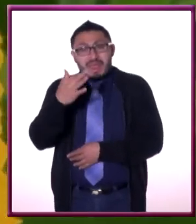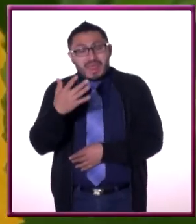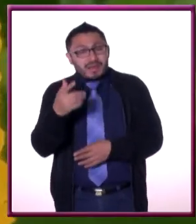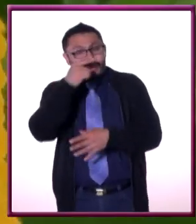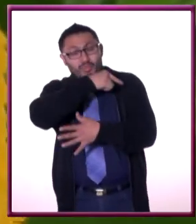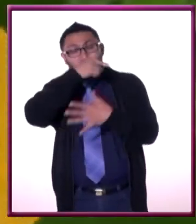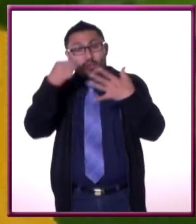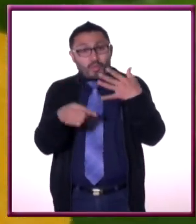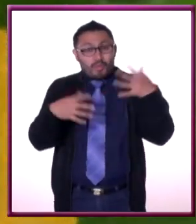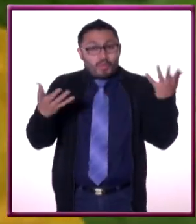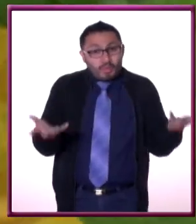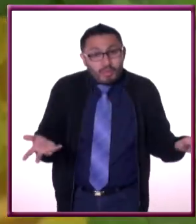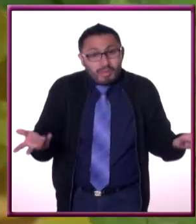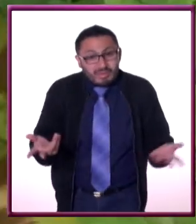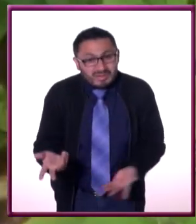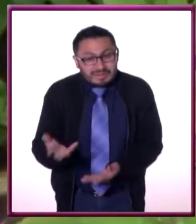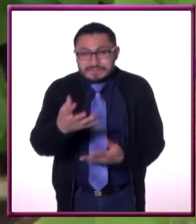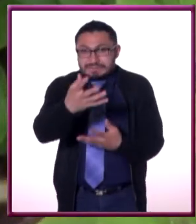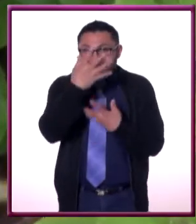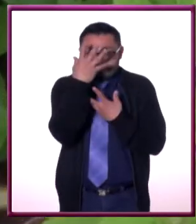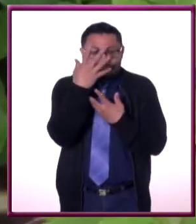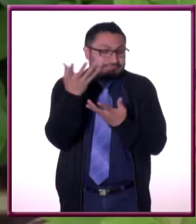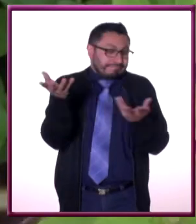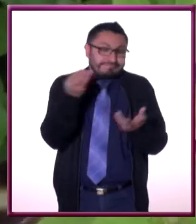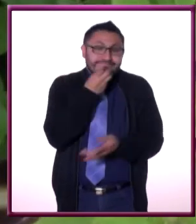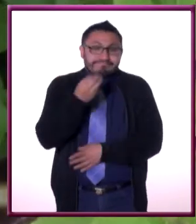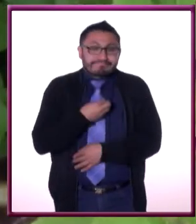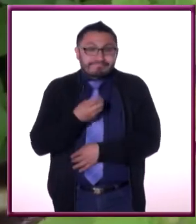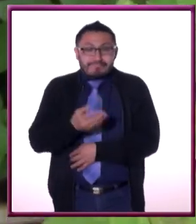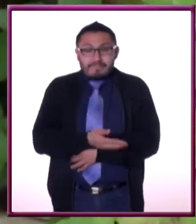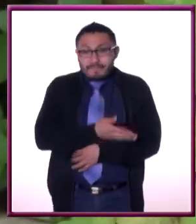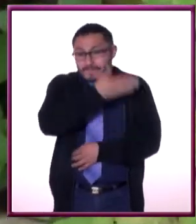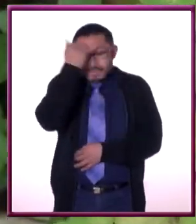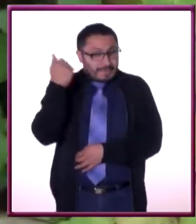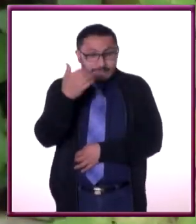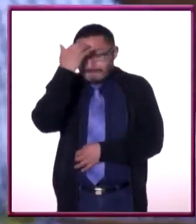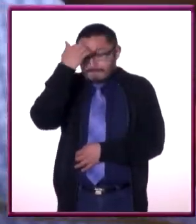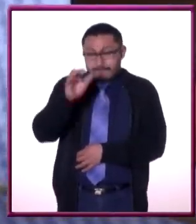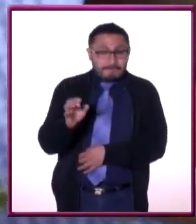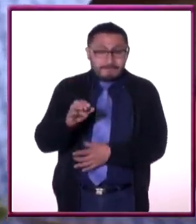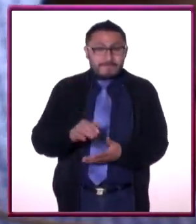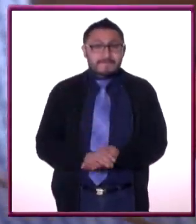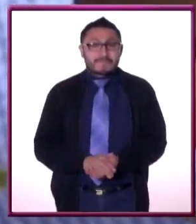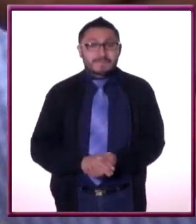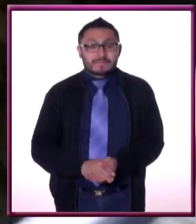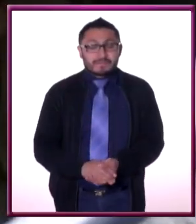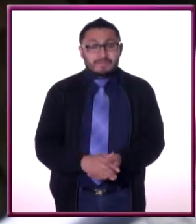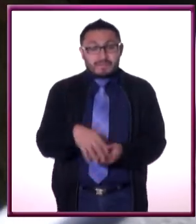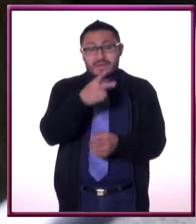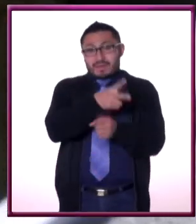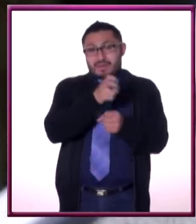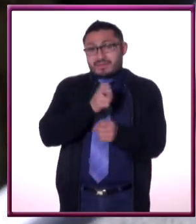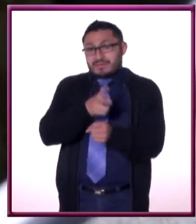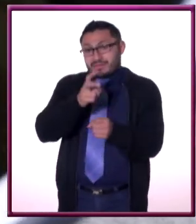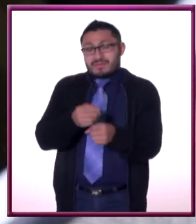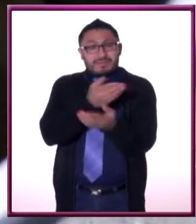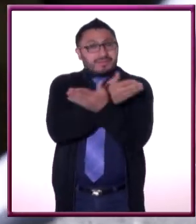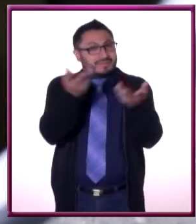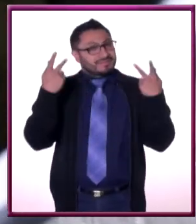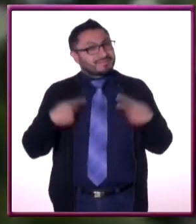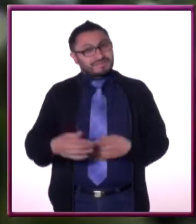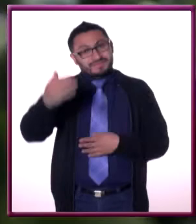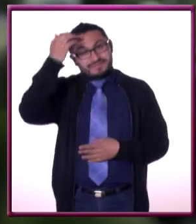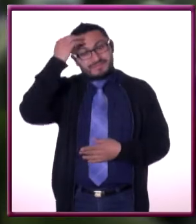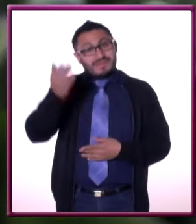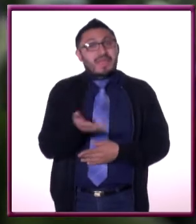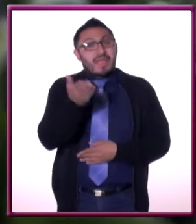variedades que pues es una pena que no sepamos, que no las conozcamos. Claro. Sí. Entonces, pues hay que invitar al público a que los conozca,